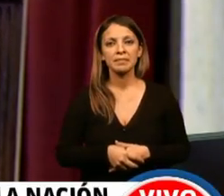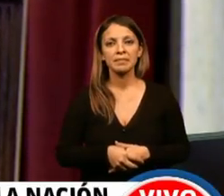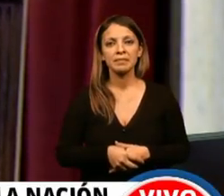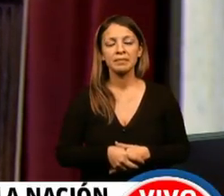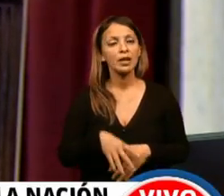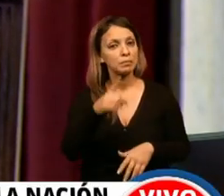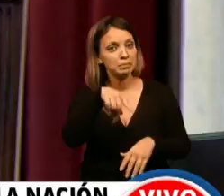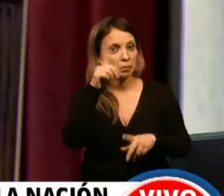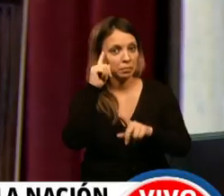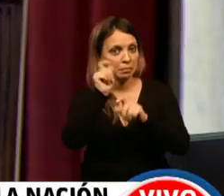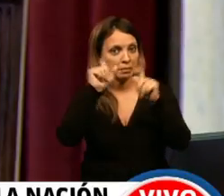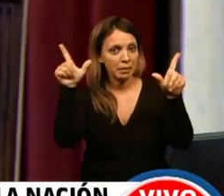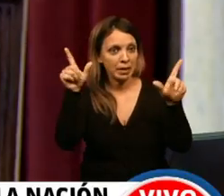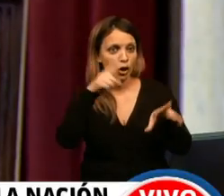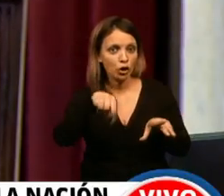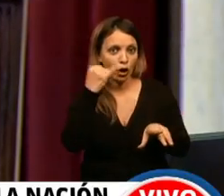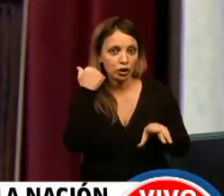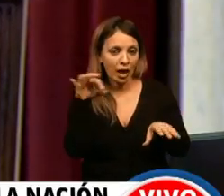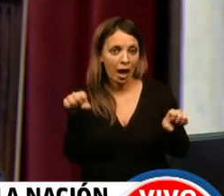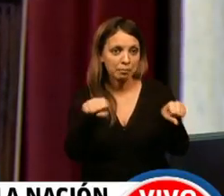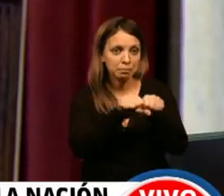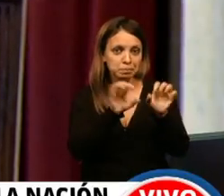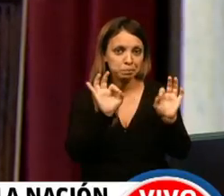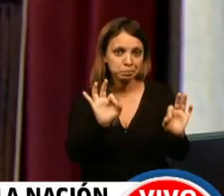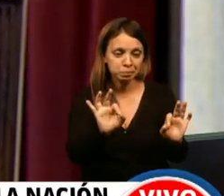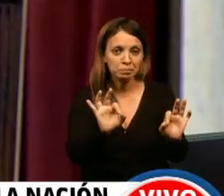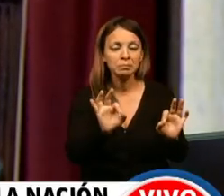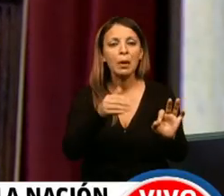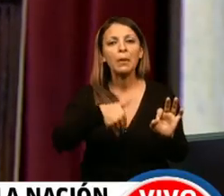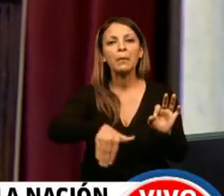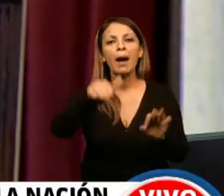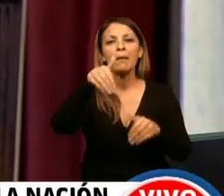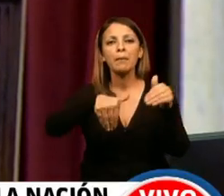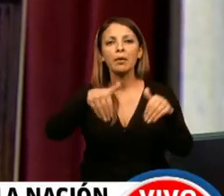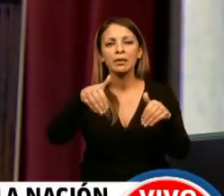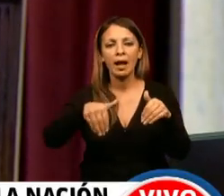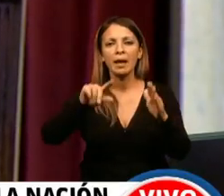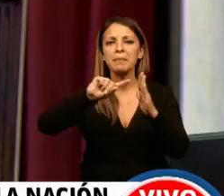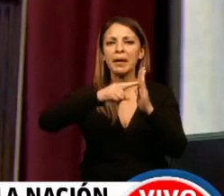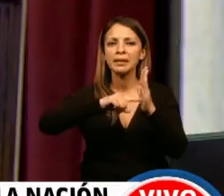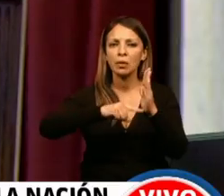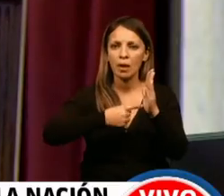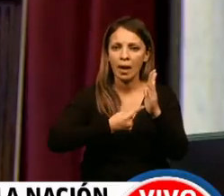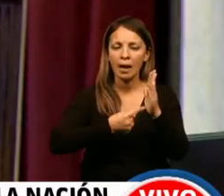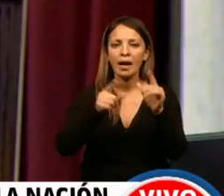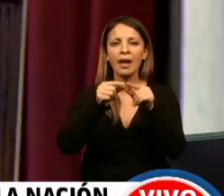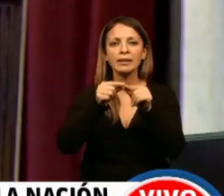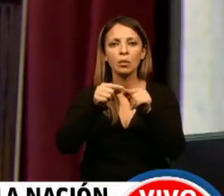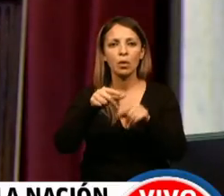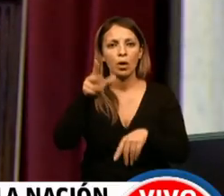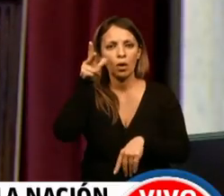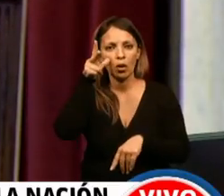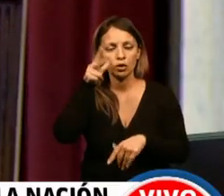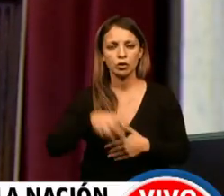imagino que estaremos todos los grados se va a votar en particular el artículo